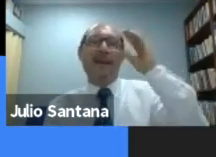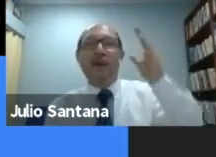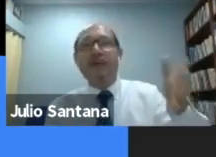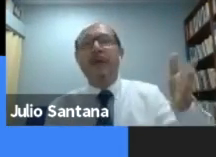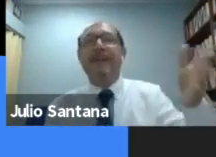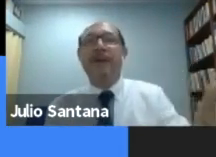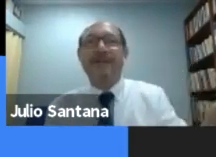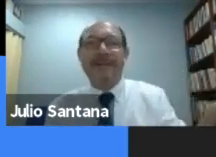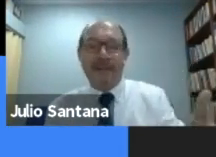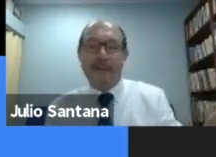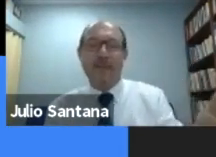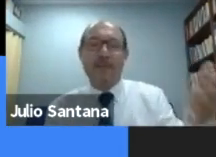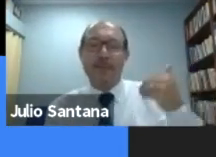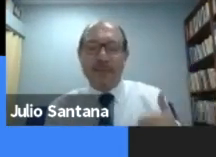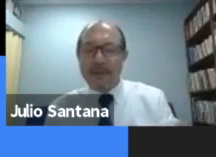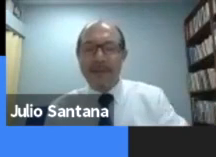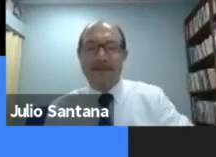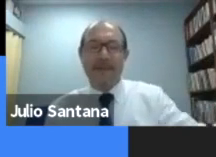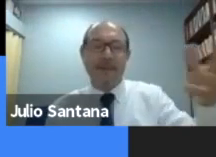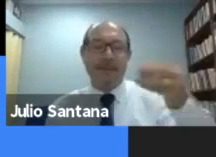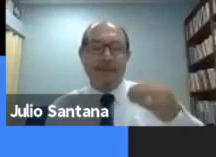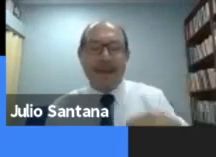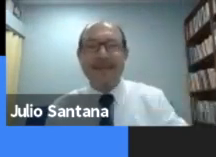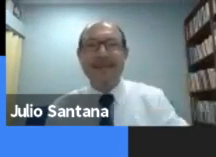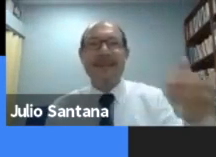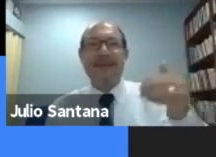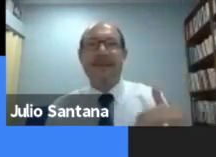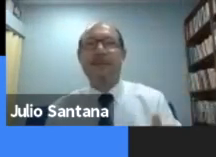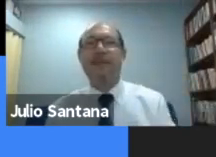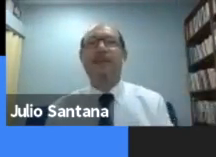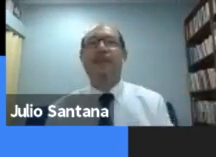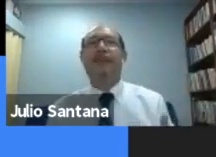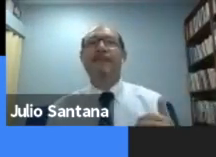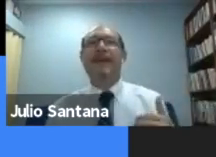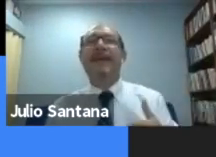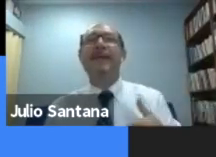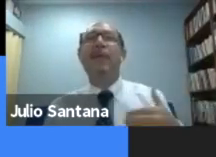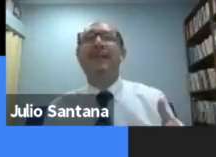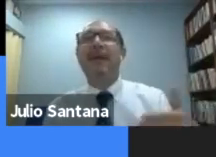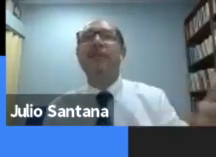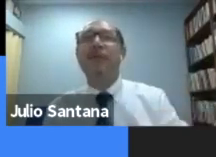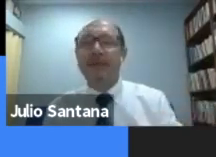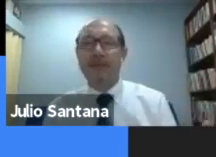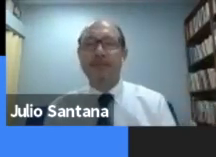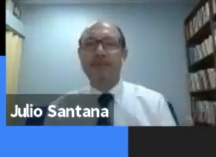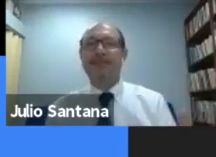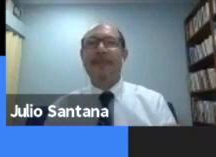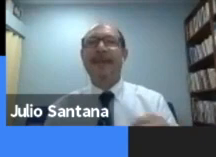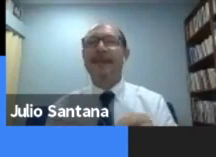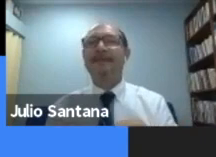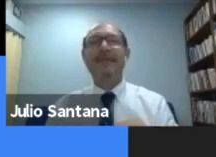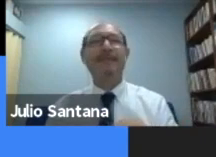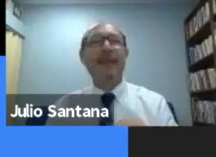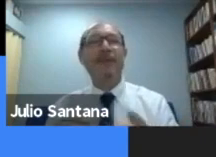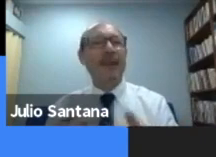¿A qué nos hemos estado resistiendo? Son preguntas que son parte de esta reflexión. ¿Qué hemos estado ignorando?